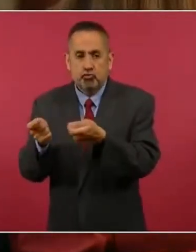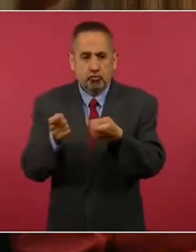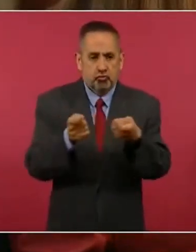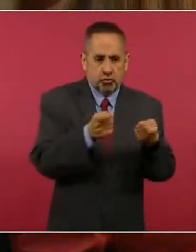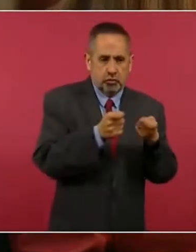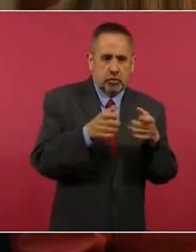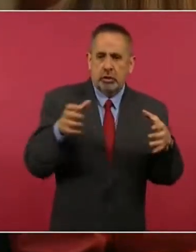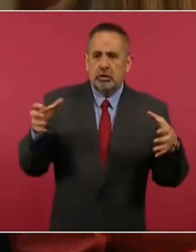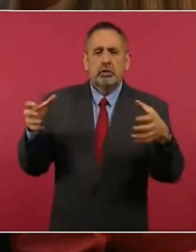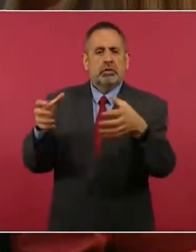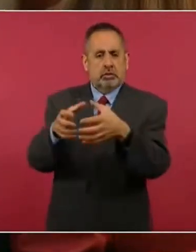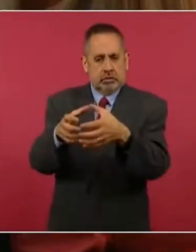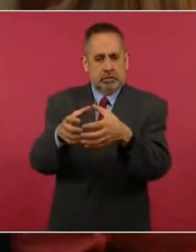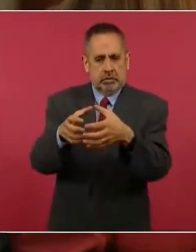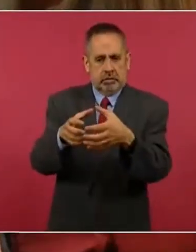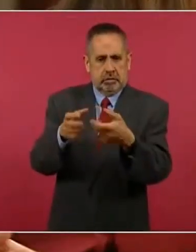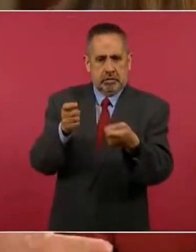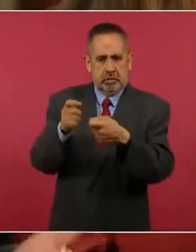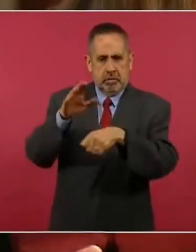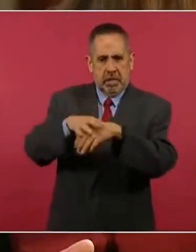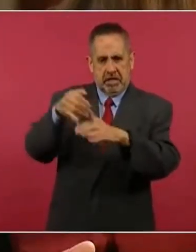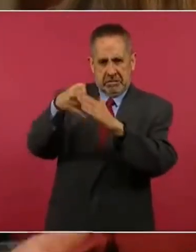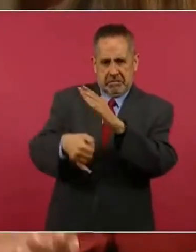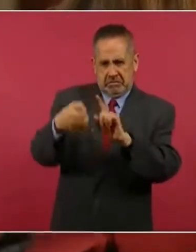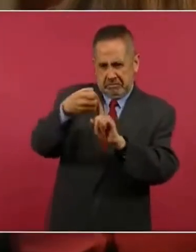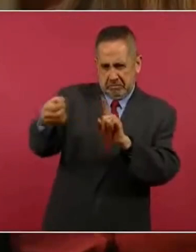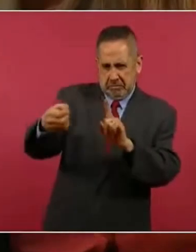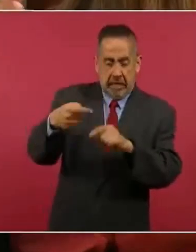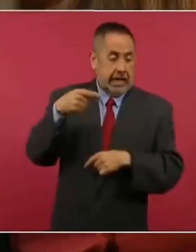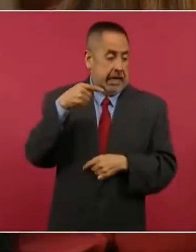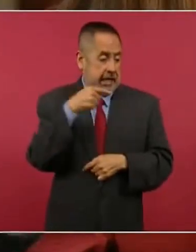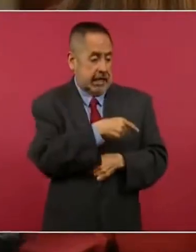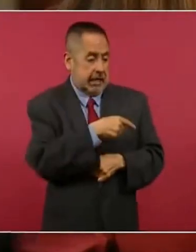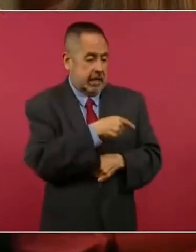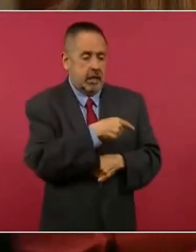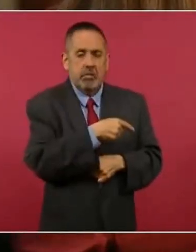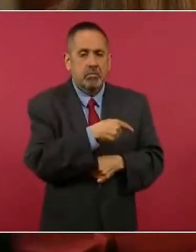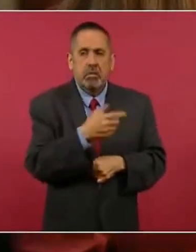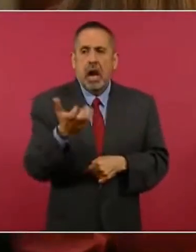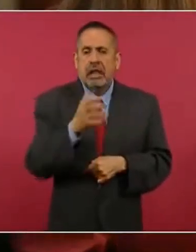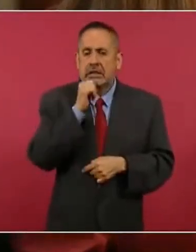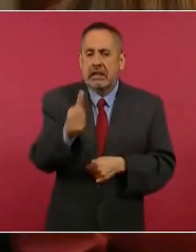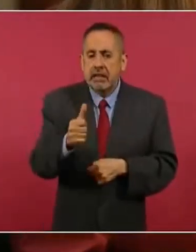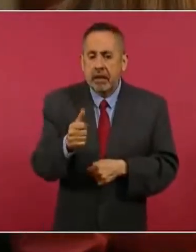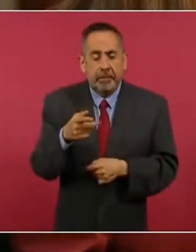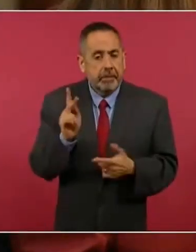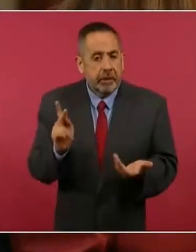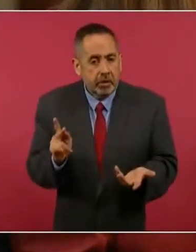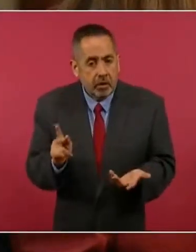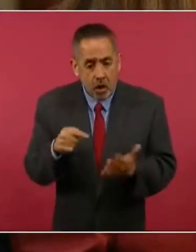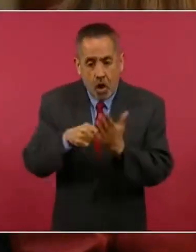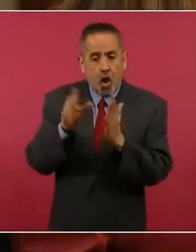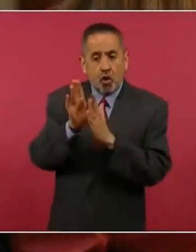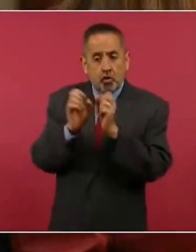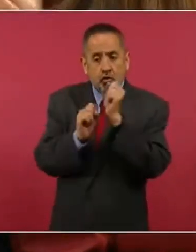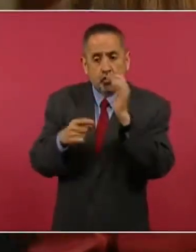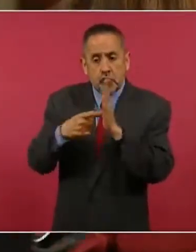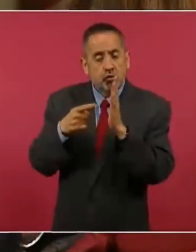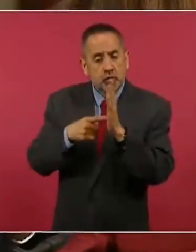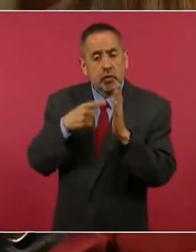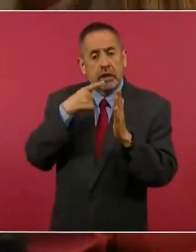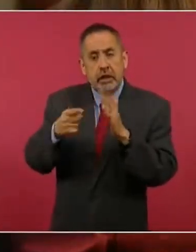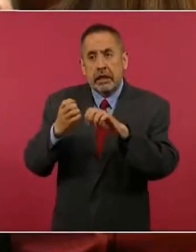hacer un trabajo mucho más ordenado. Eso no se ha logrado, pero como está en la Constitución, a